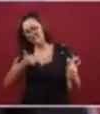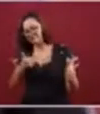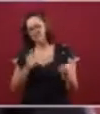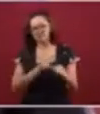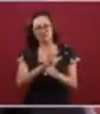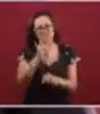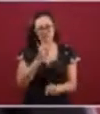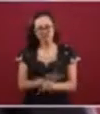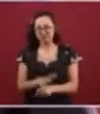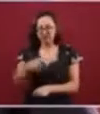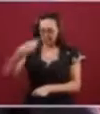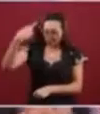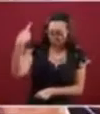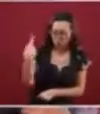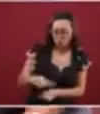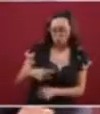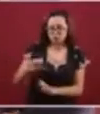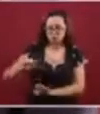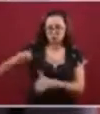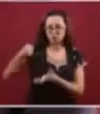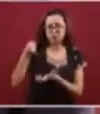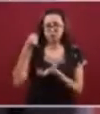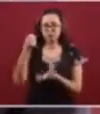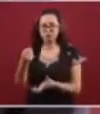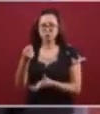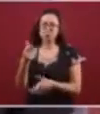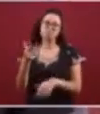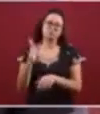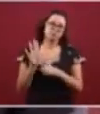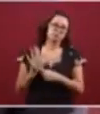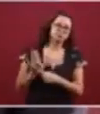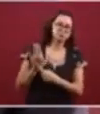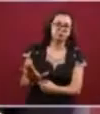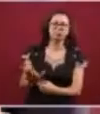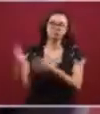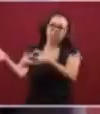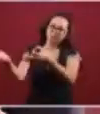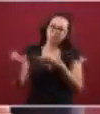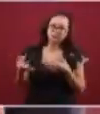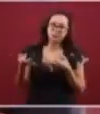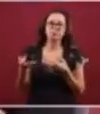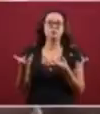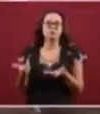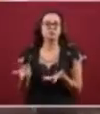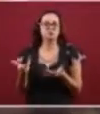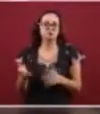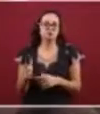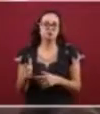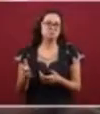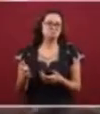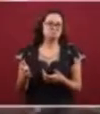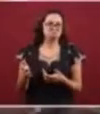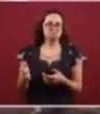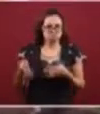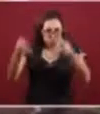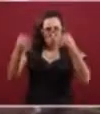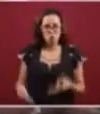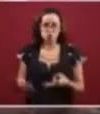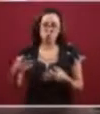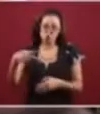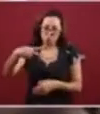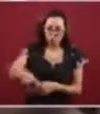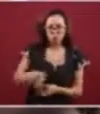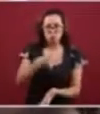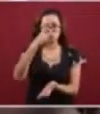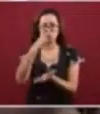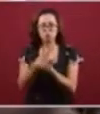e incrementar esos ingresos ofreciendo un producto atractivo un producto exclusivo en muchos casos, que se ha